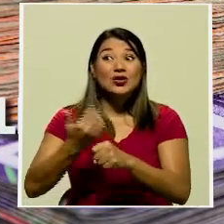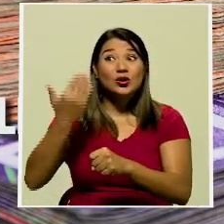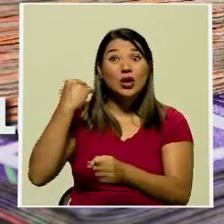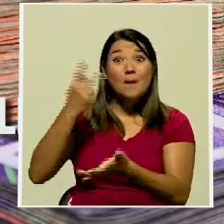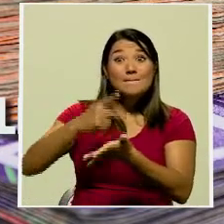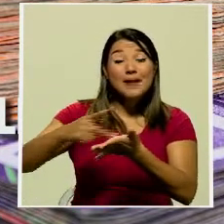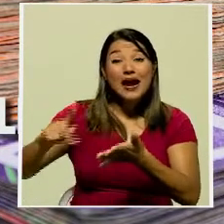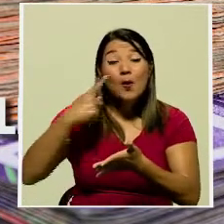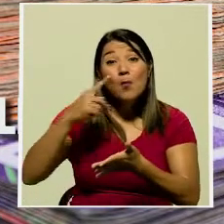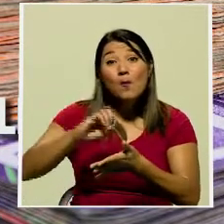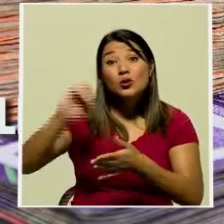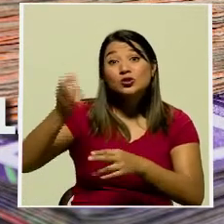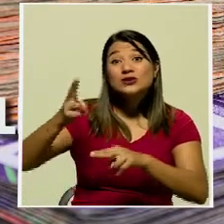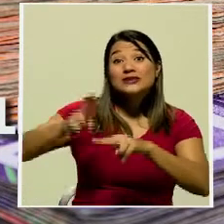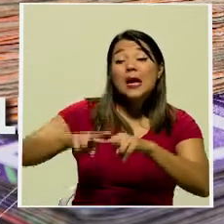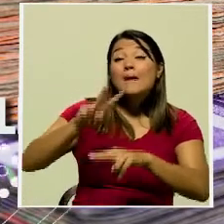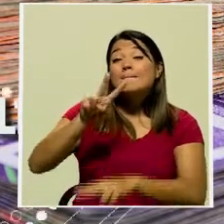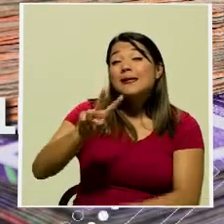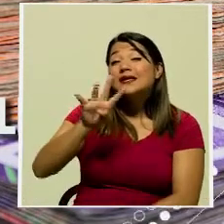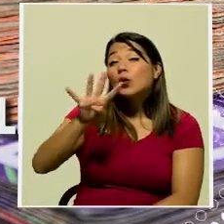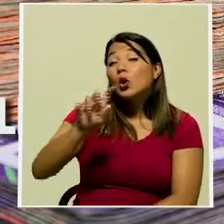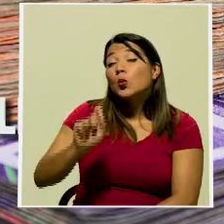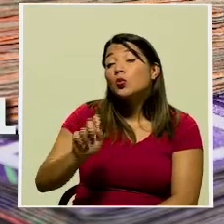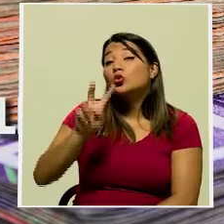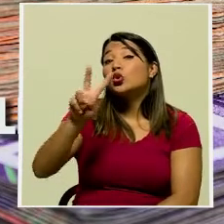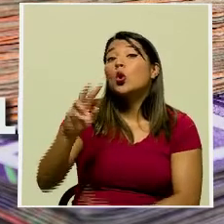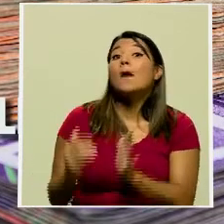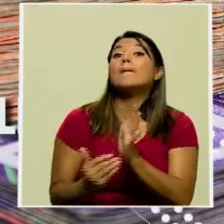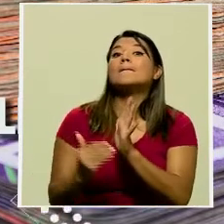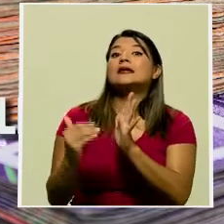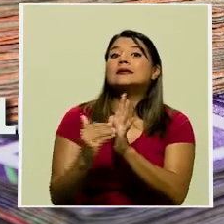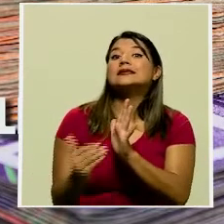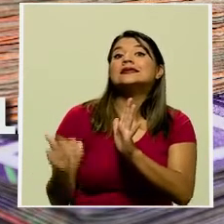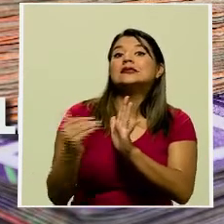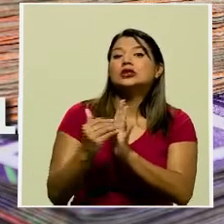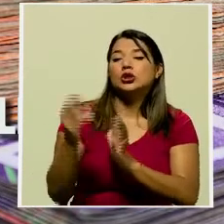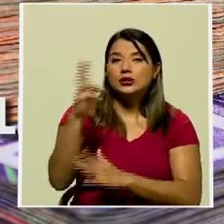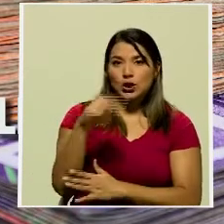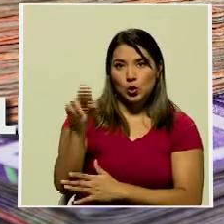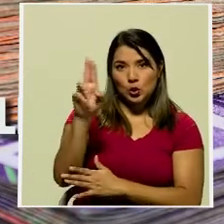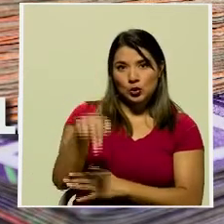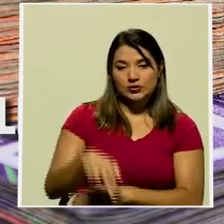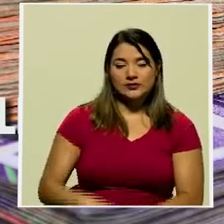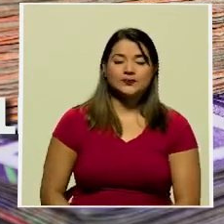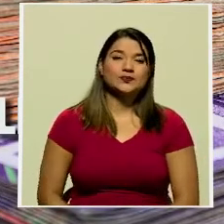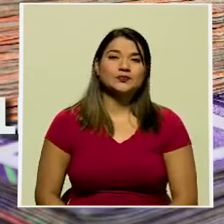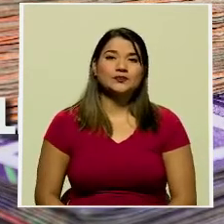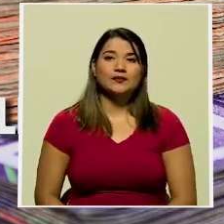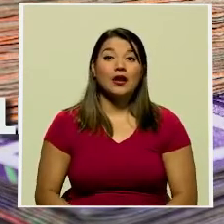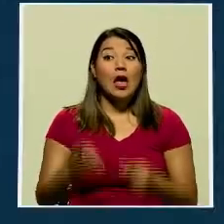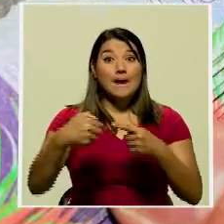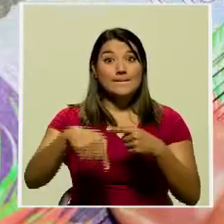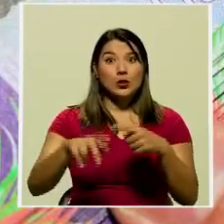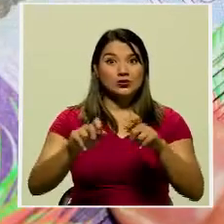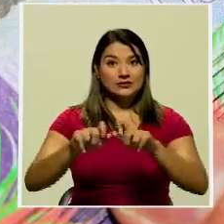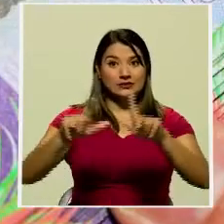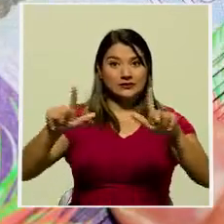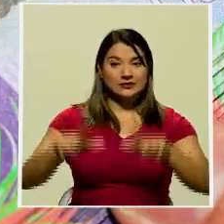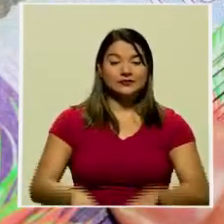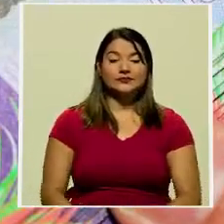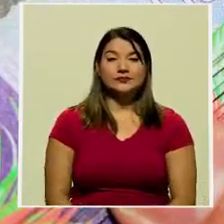los 24.2 millones de colones. Pasamos a la próxima pantalla.